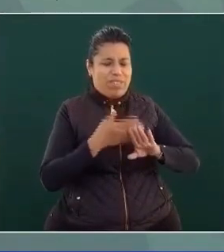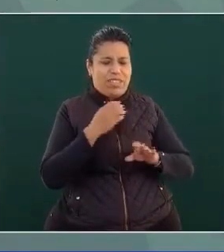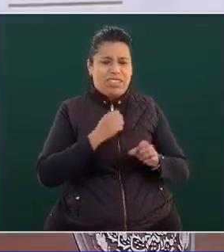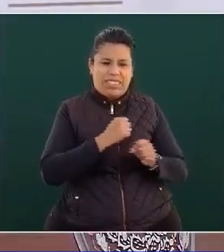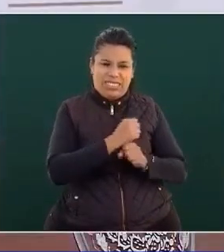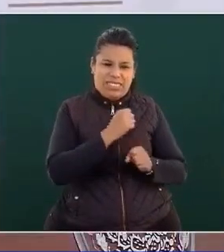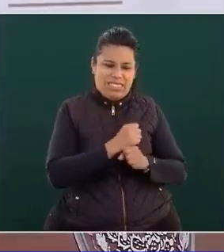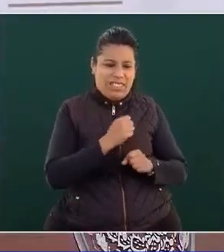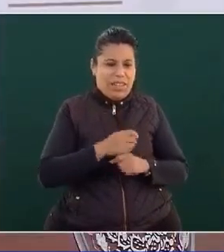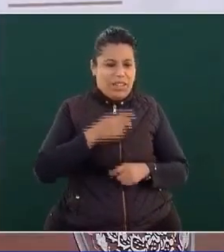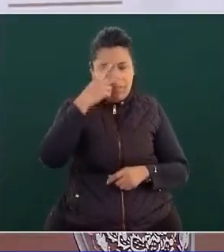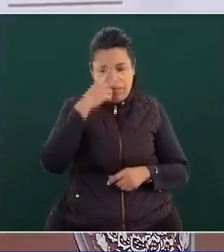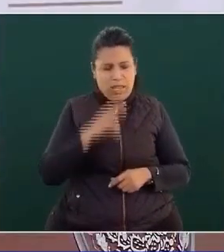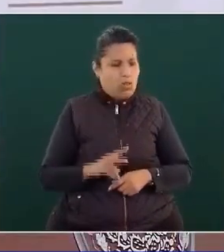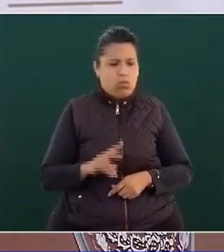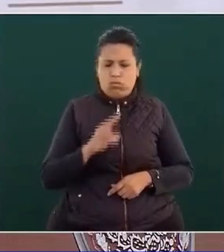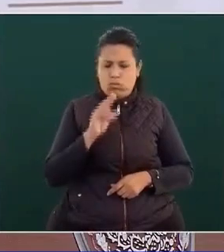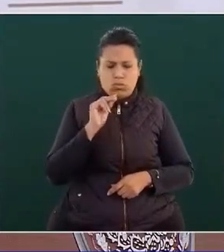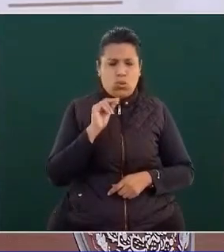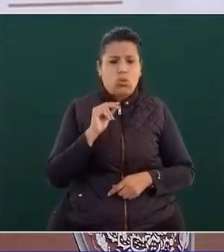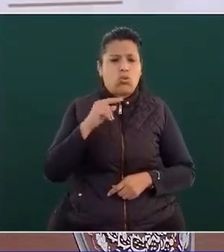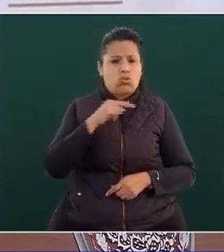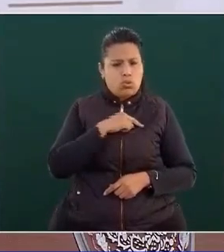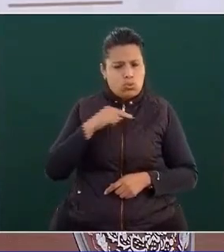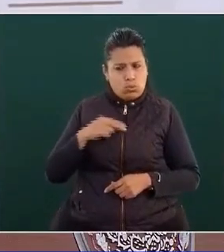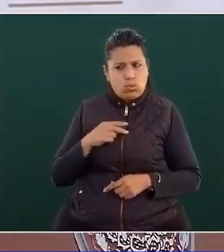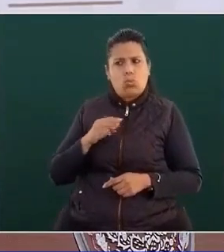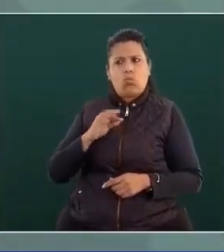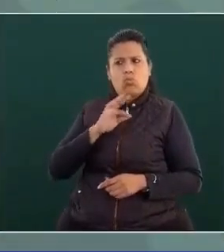Los vamos a seguir apoyando en todo.